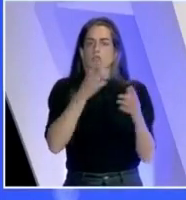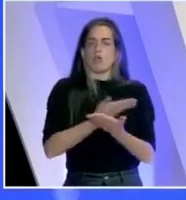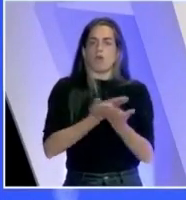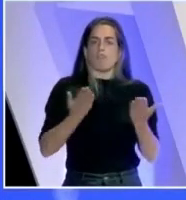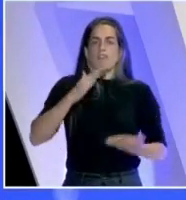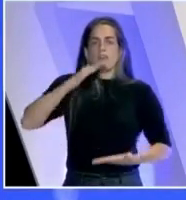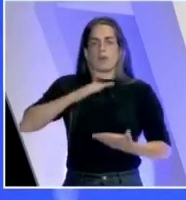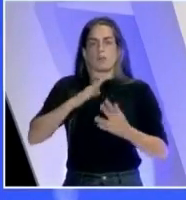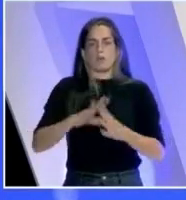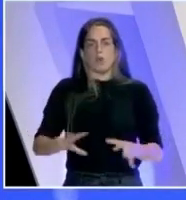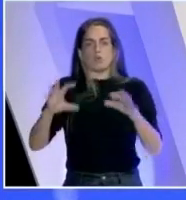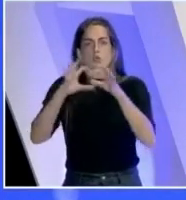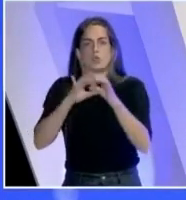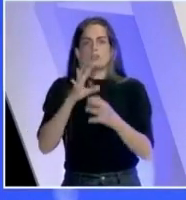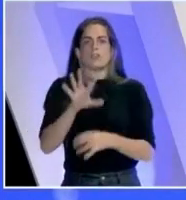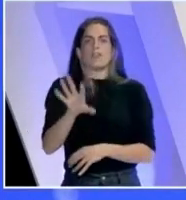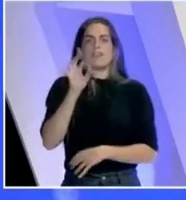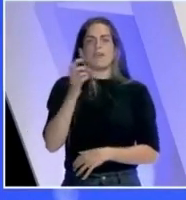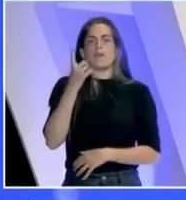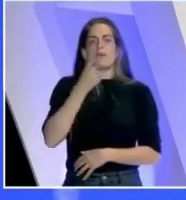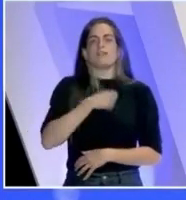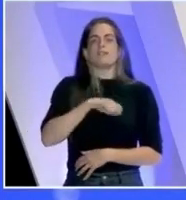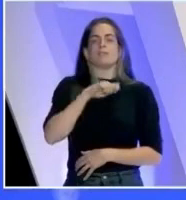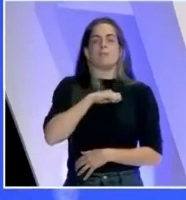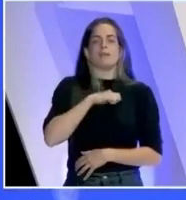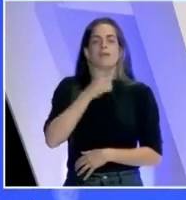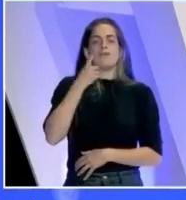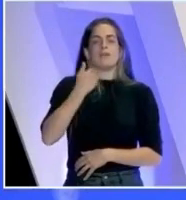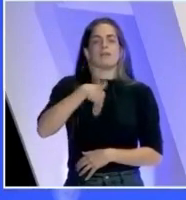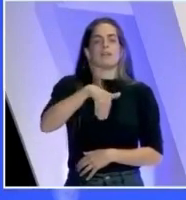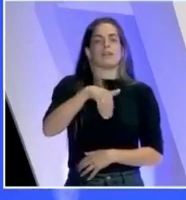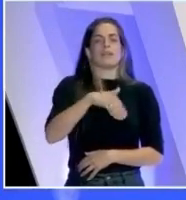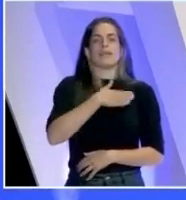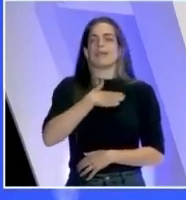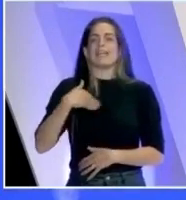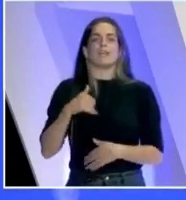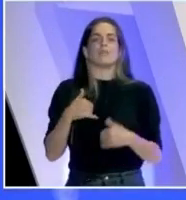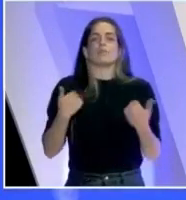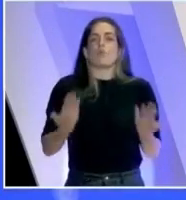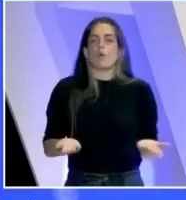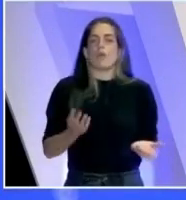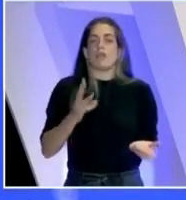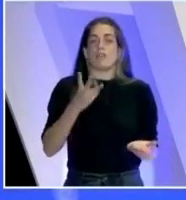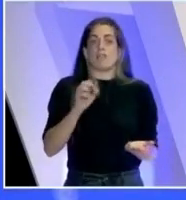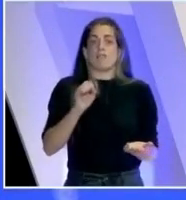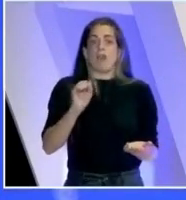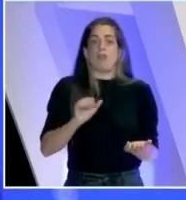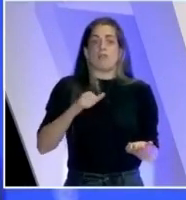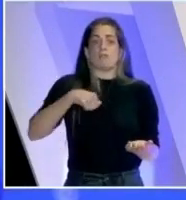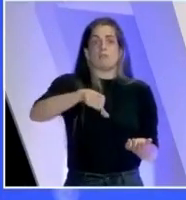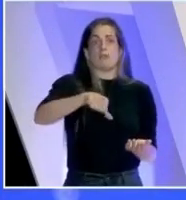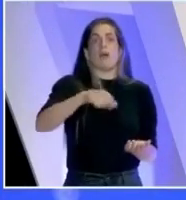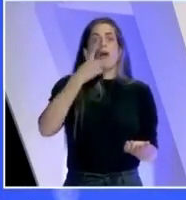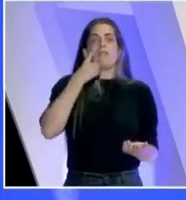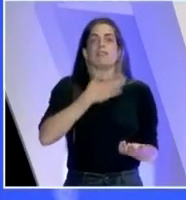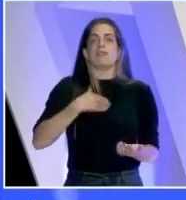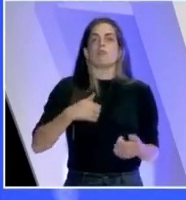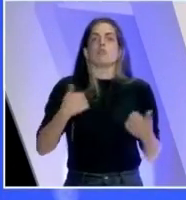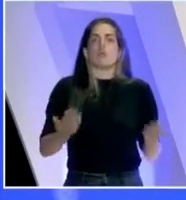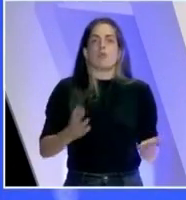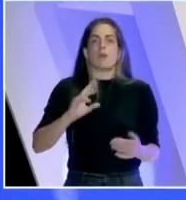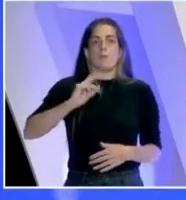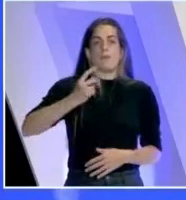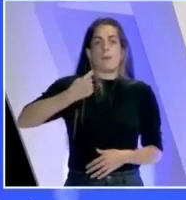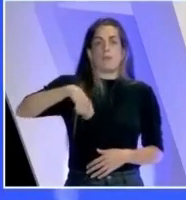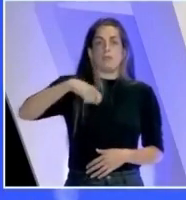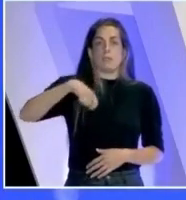capacidad y decidamos qué país, qué España queremos ser dentro de 30 años. Como le decía el vicepresidente